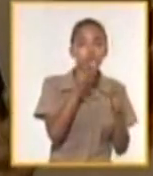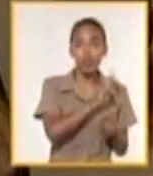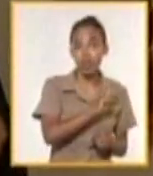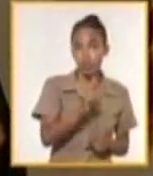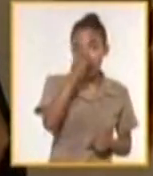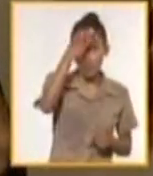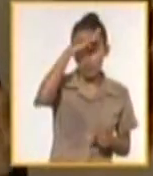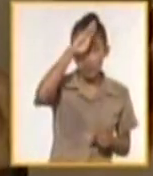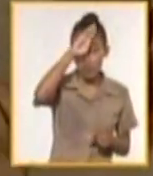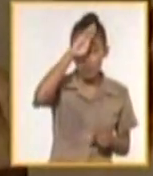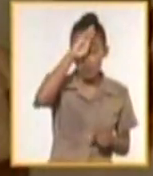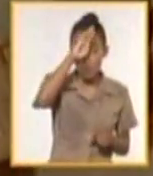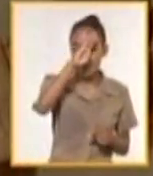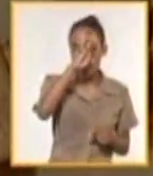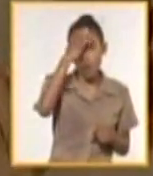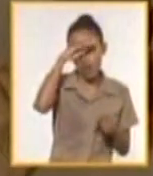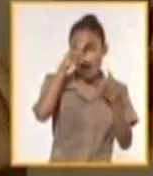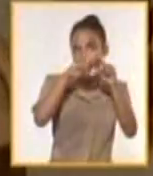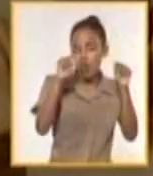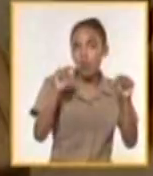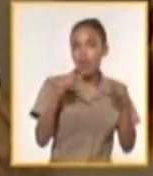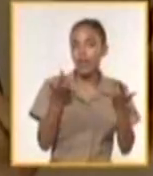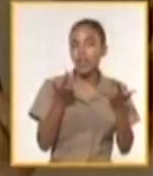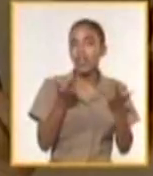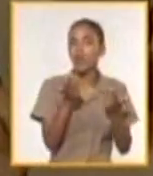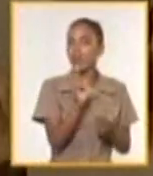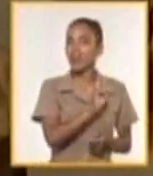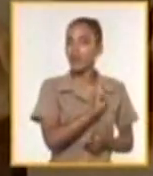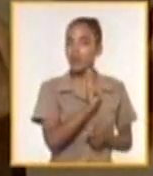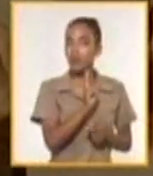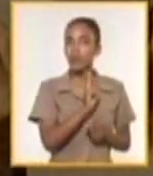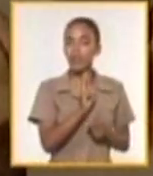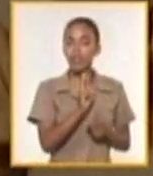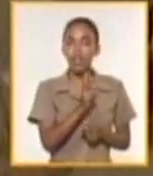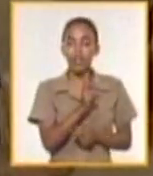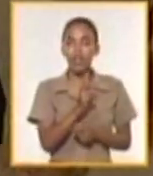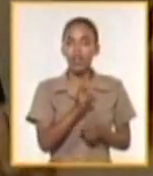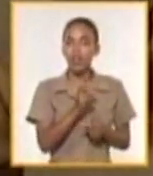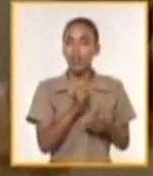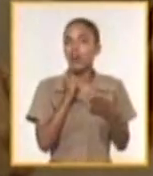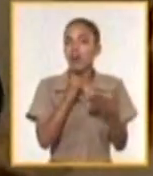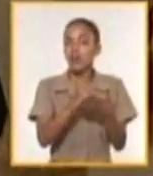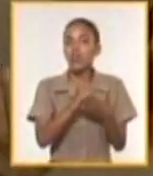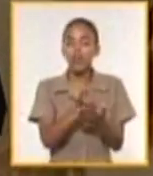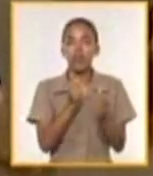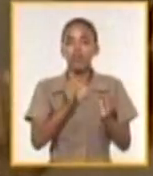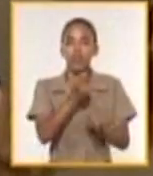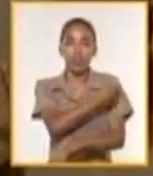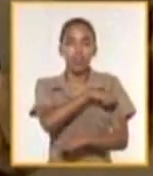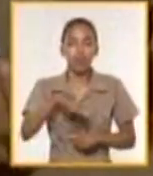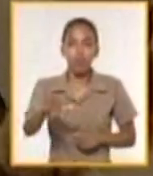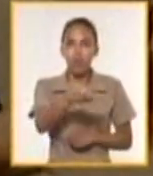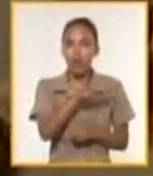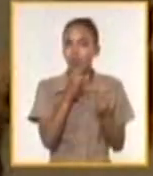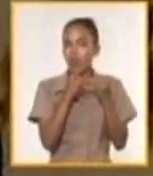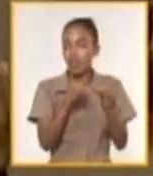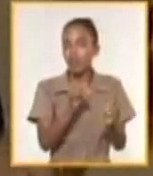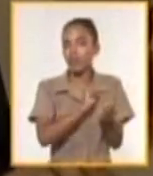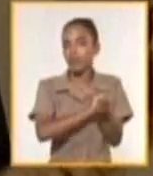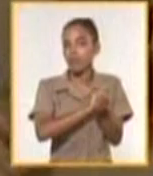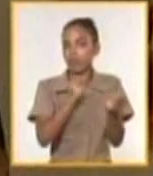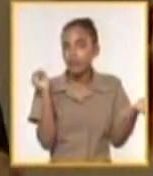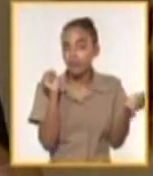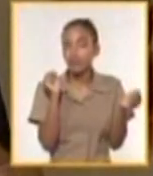es ser una república democrática y con los